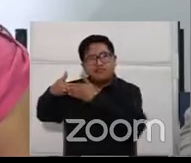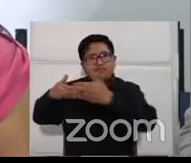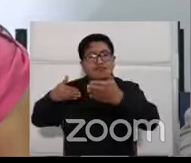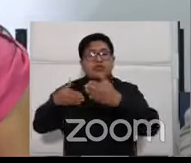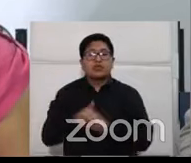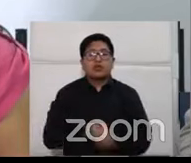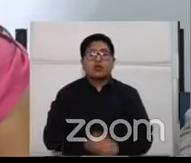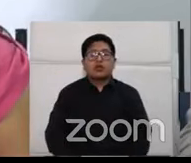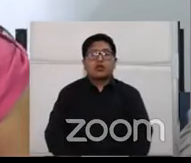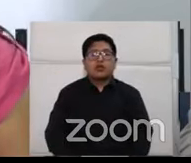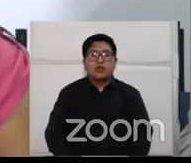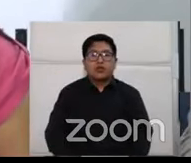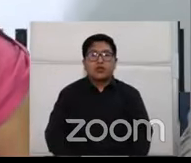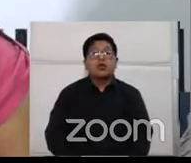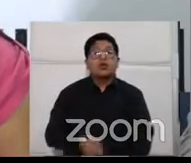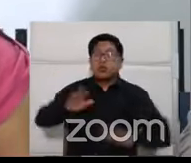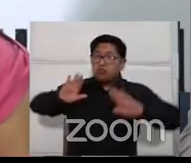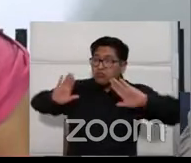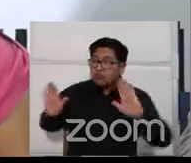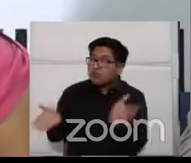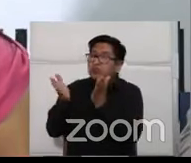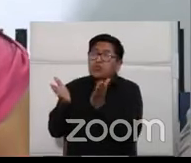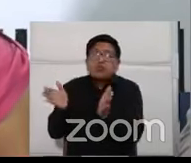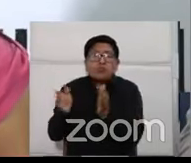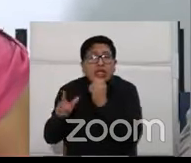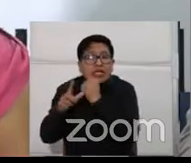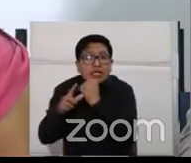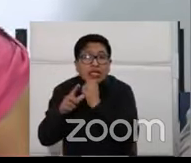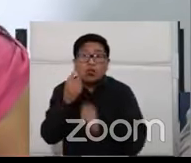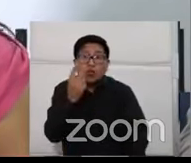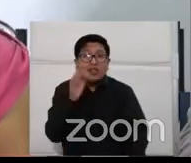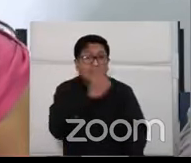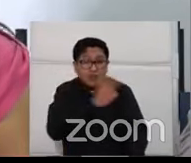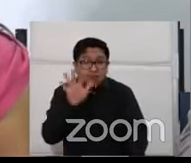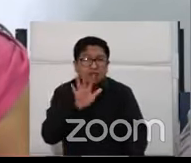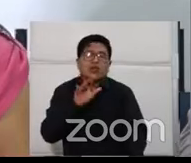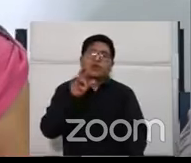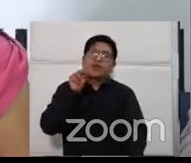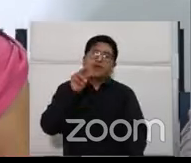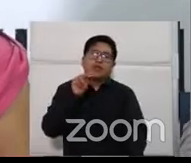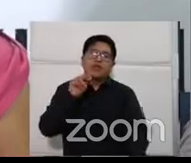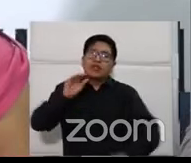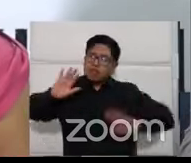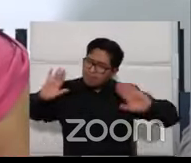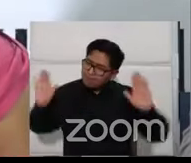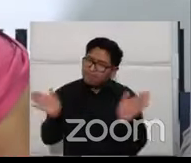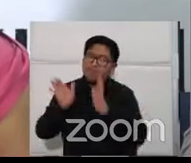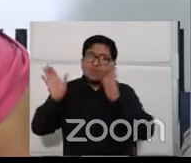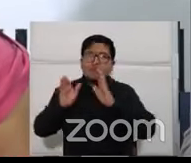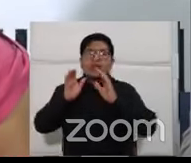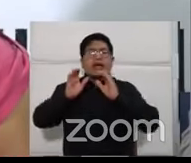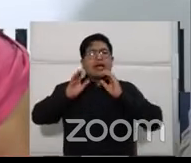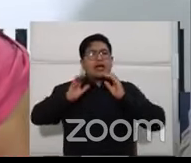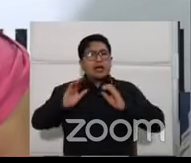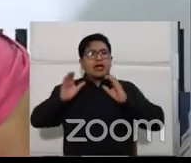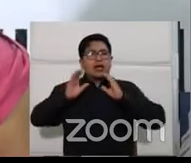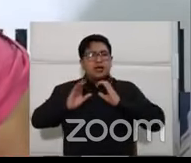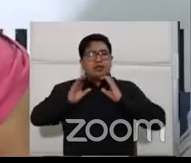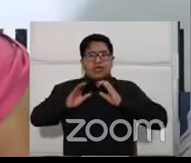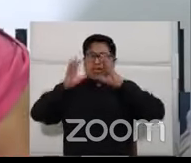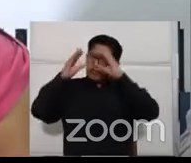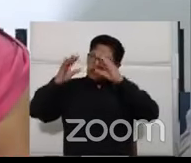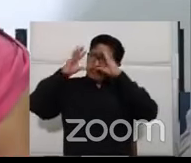sólo de empoderamiento y cultura de derechos sino procesos sostenidos de capacitación e información